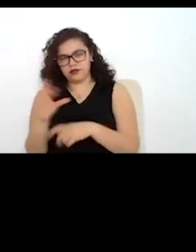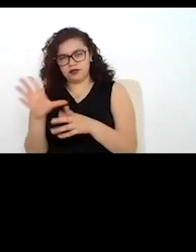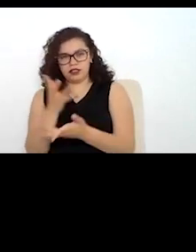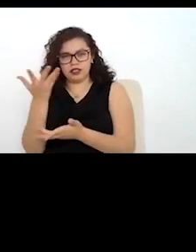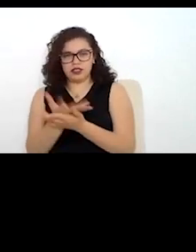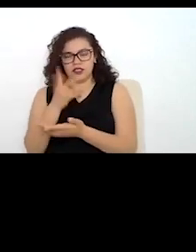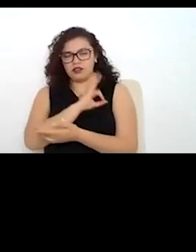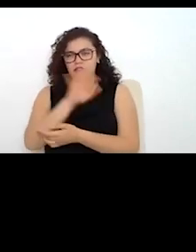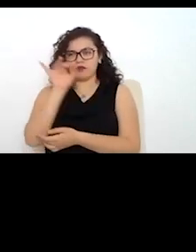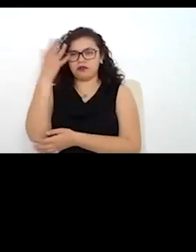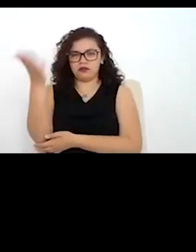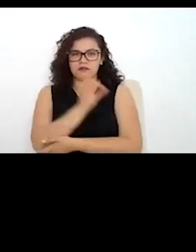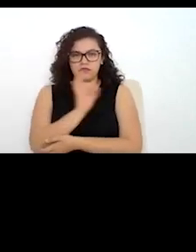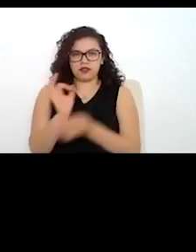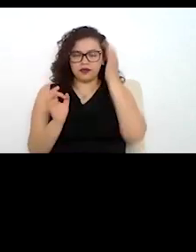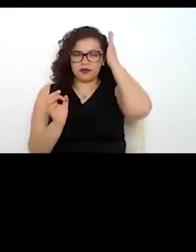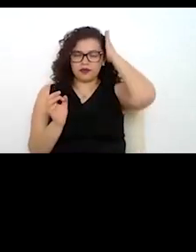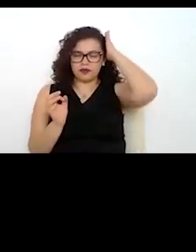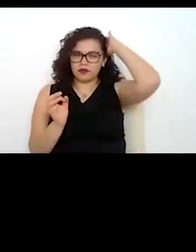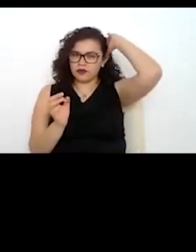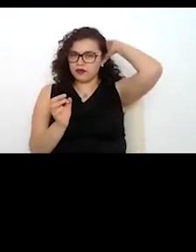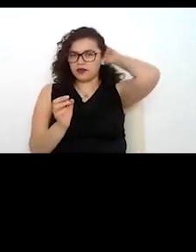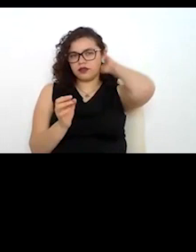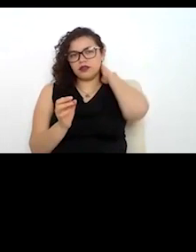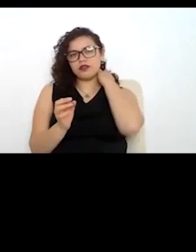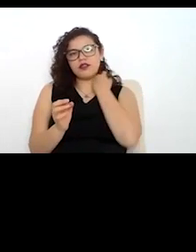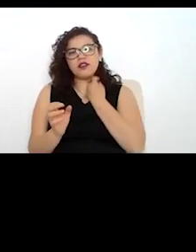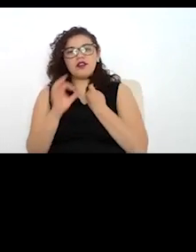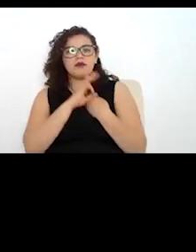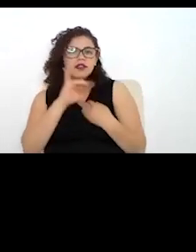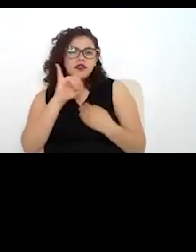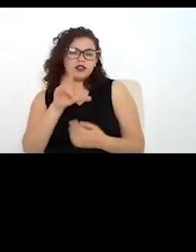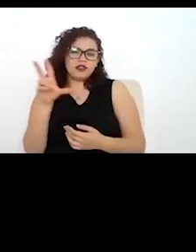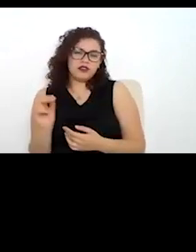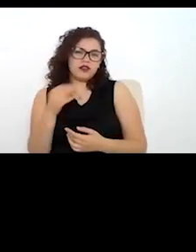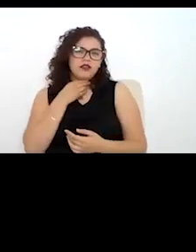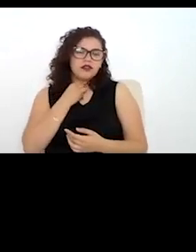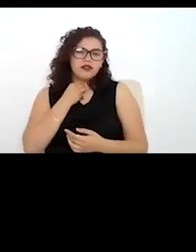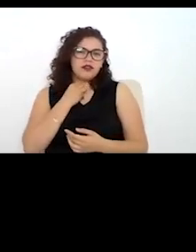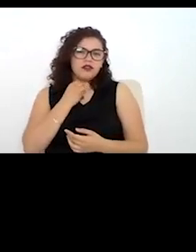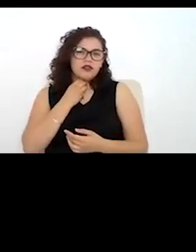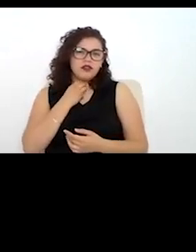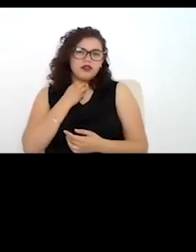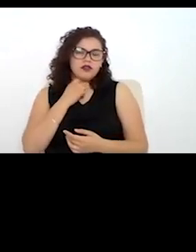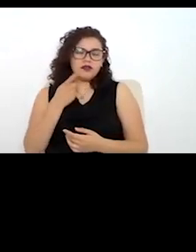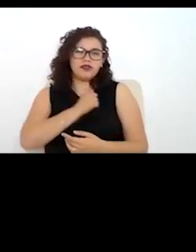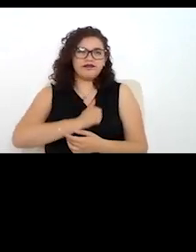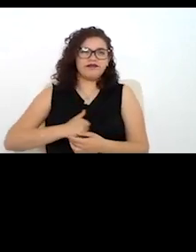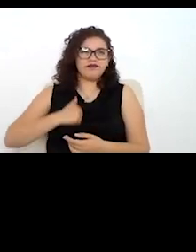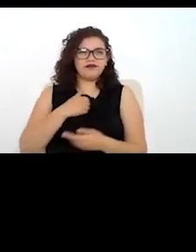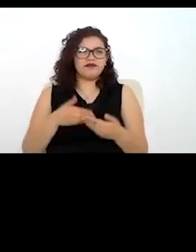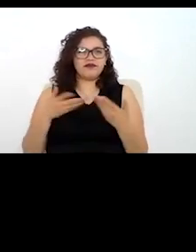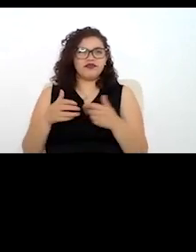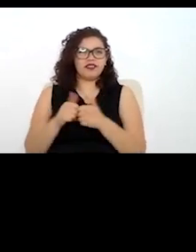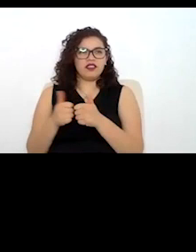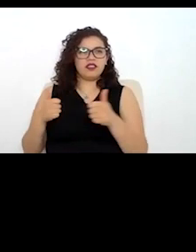pueden solicitar y en su caso pueden o no ser con goce de sueldo. Pero desgraciadamente sí nos encontramos bastante atrasados